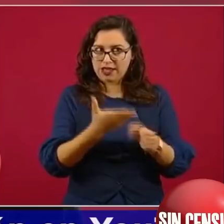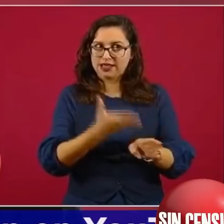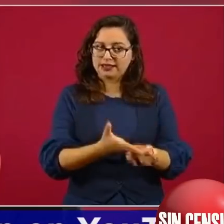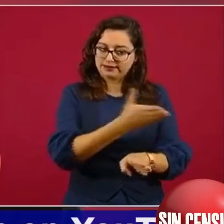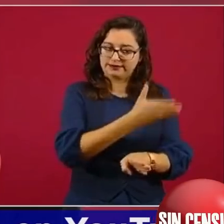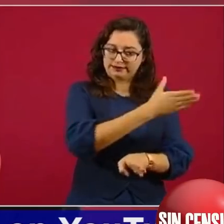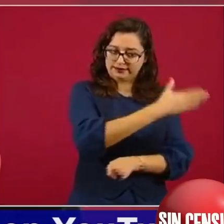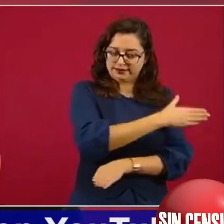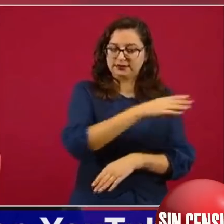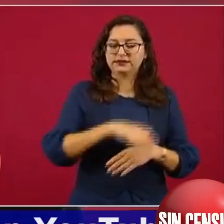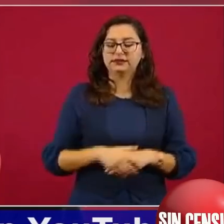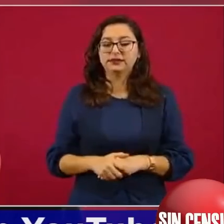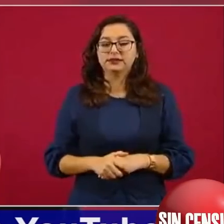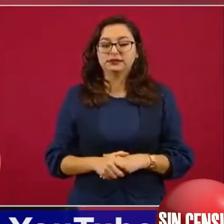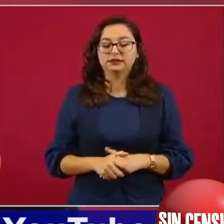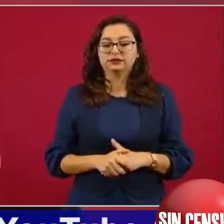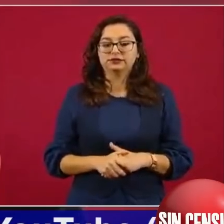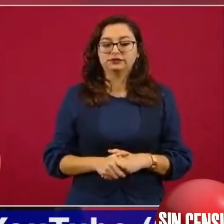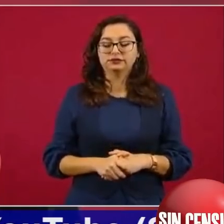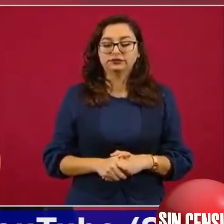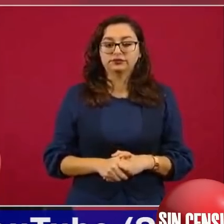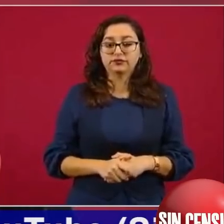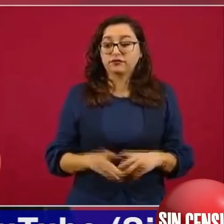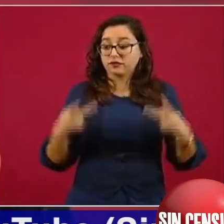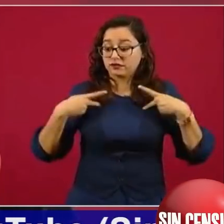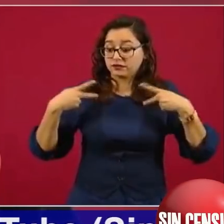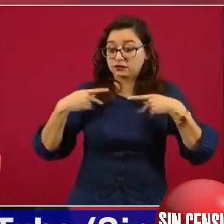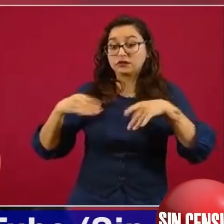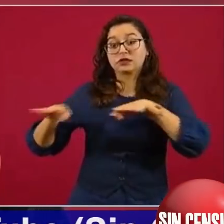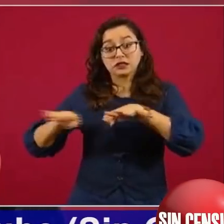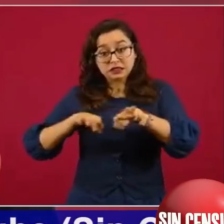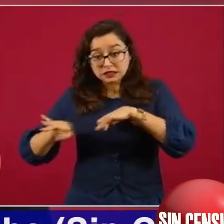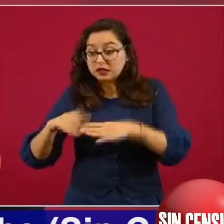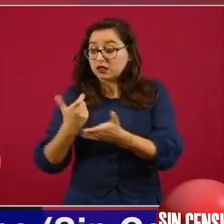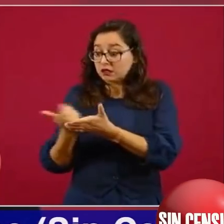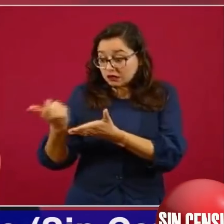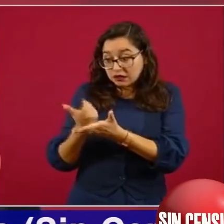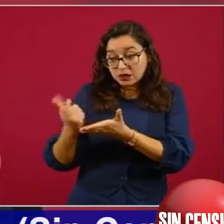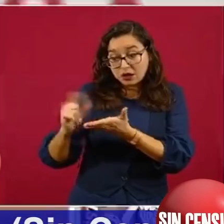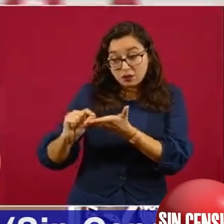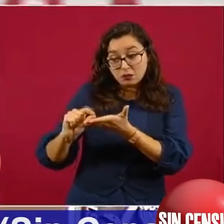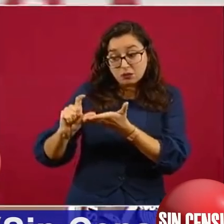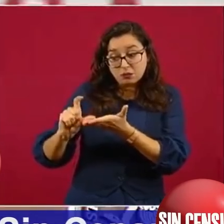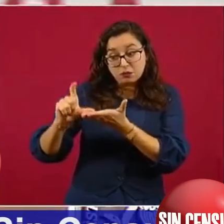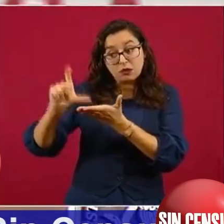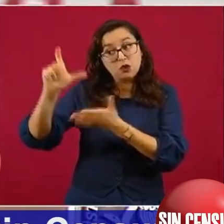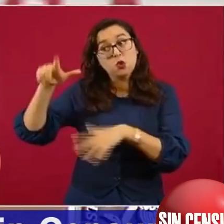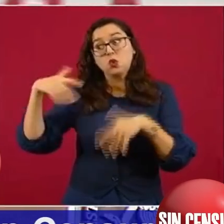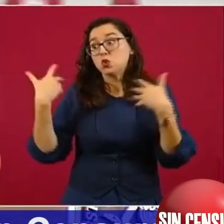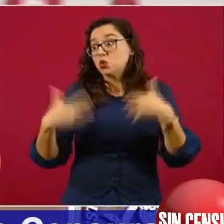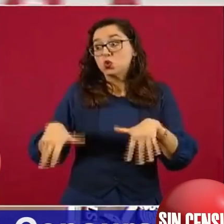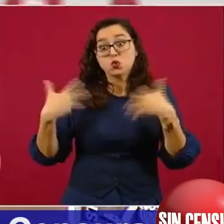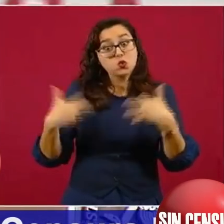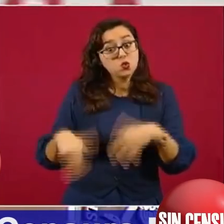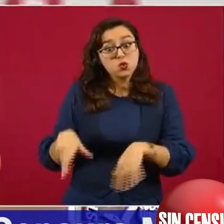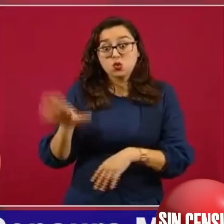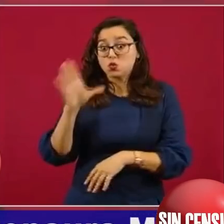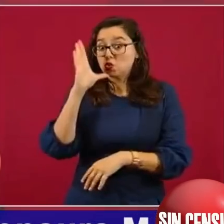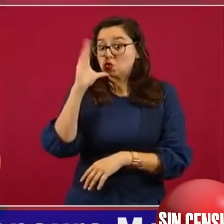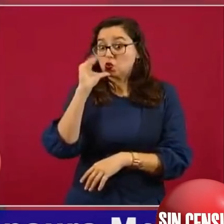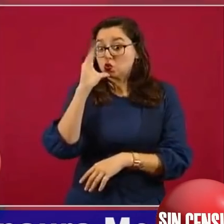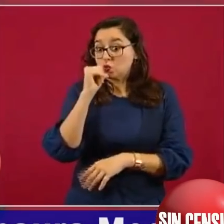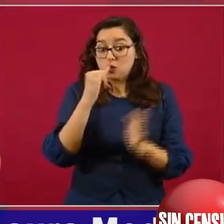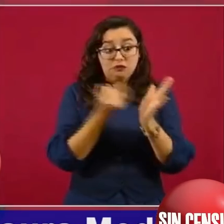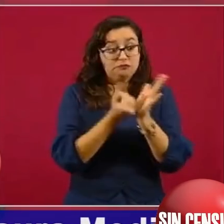maestros, de que si aumentaban el salario, en automático Inflación. iba a